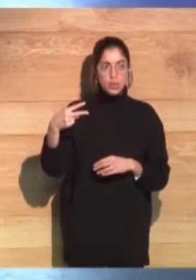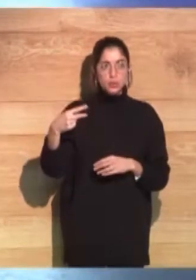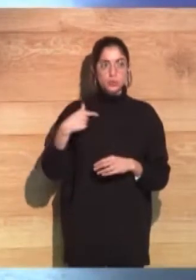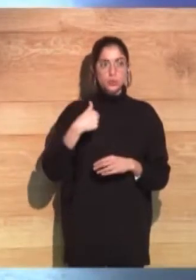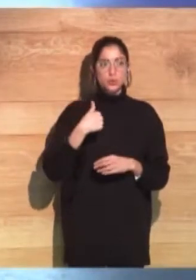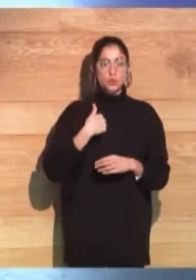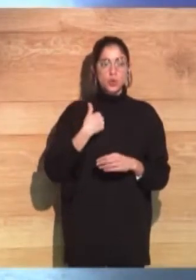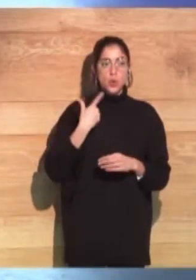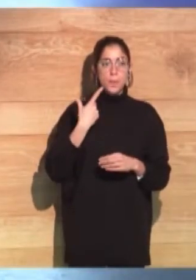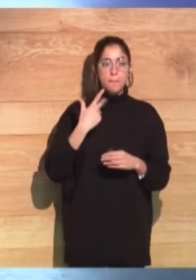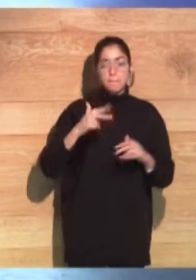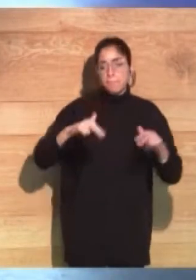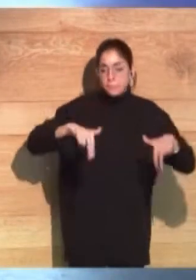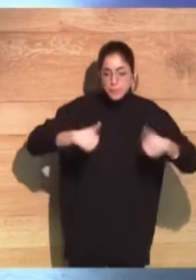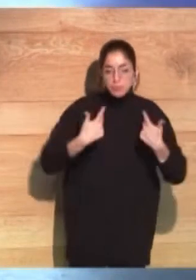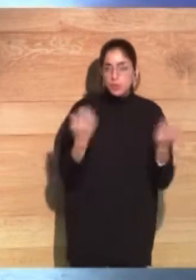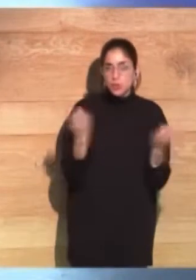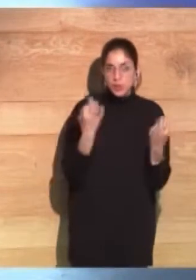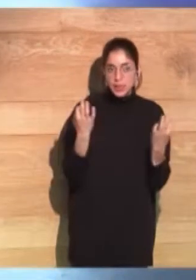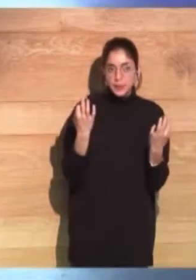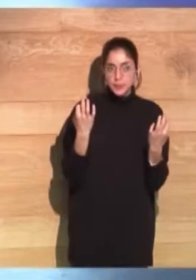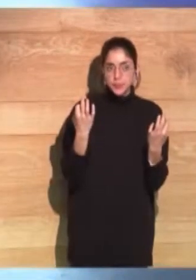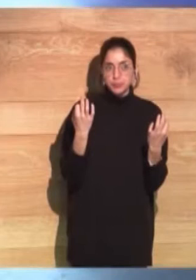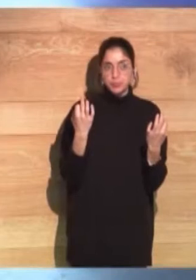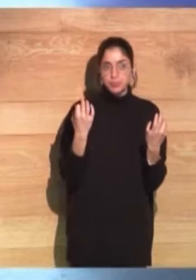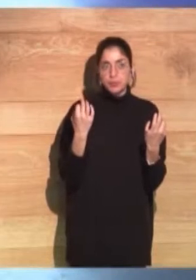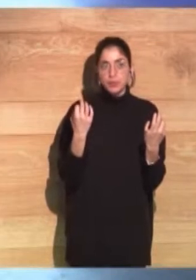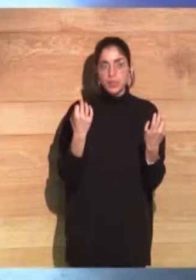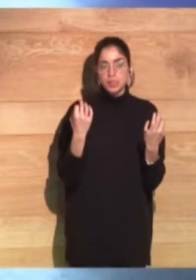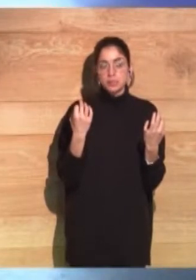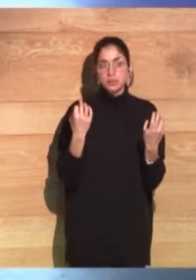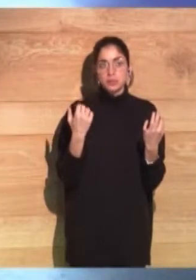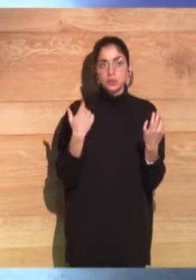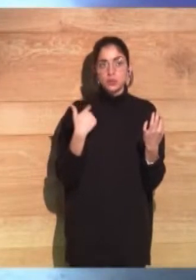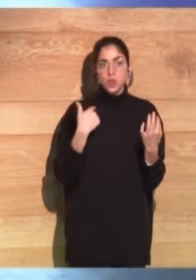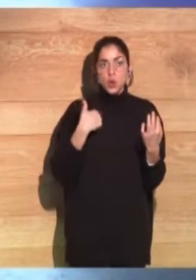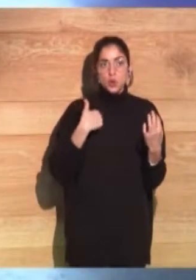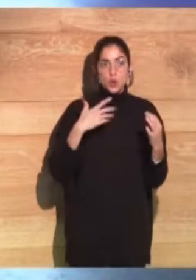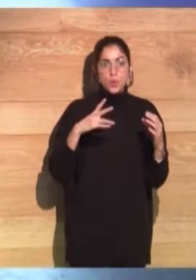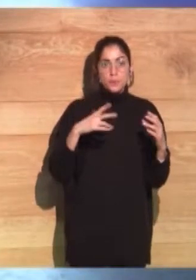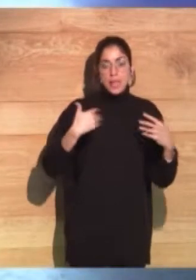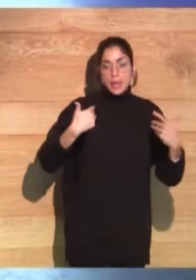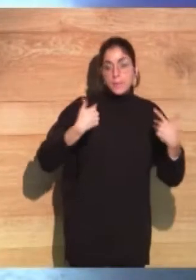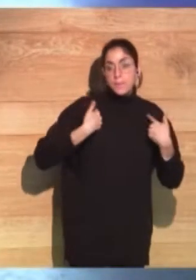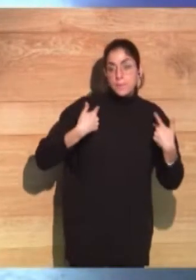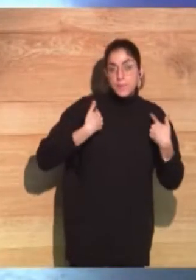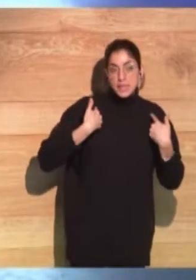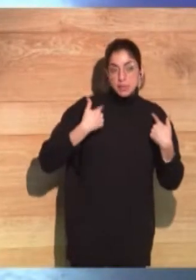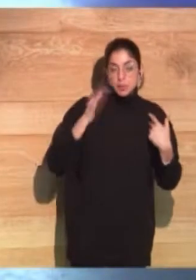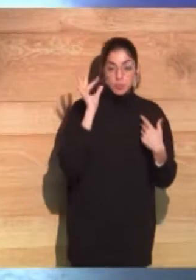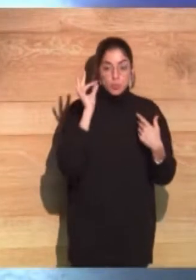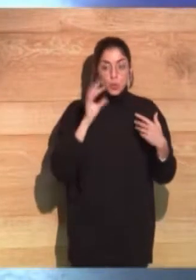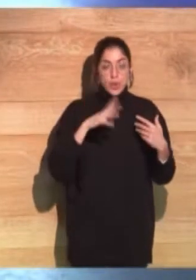también me permitió tener un entendimiento profundo de la victimización de las